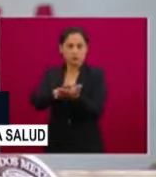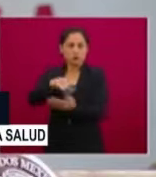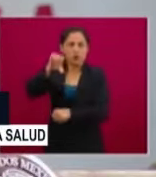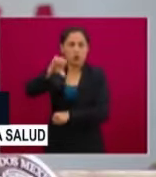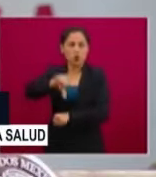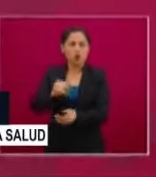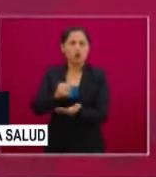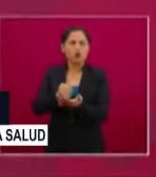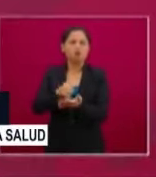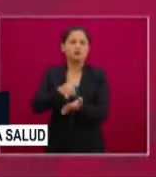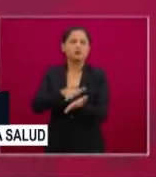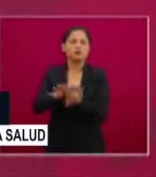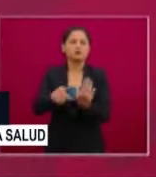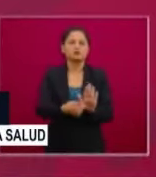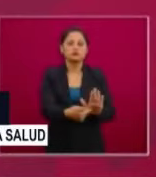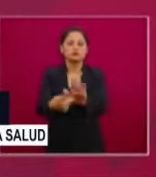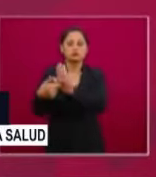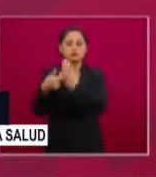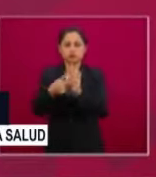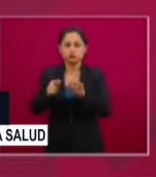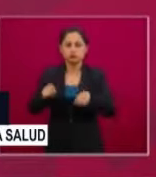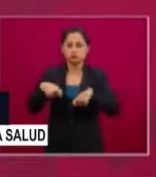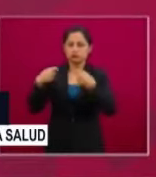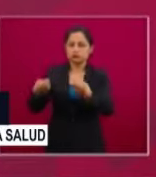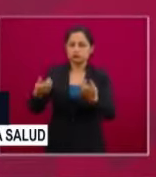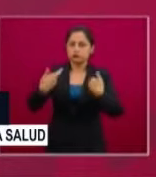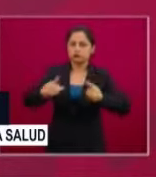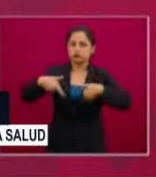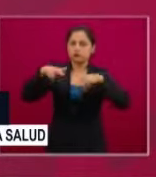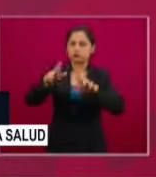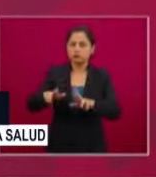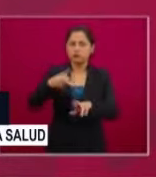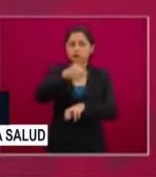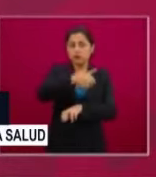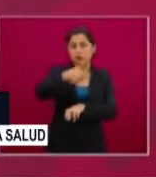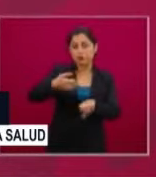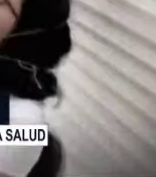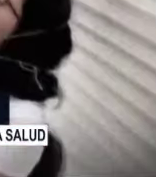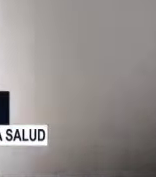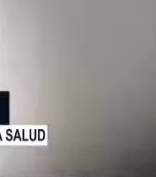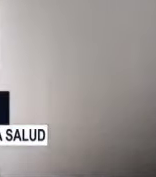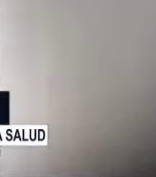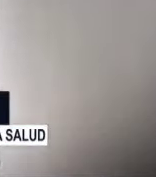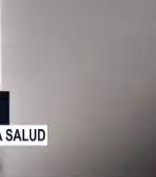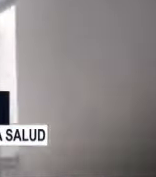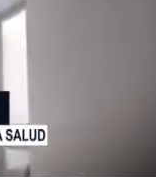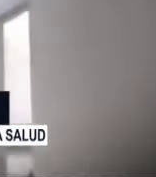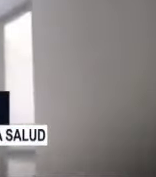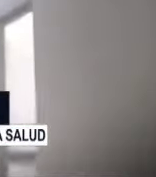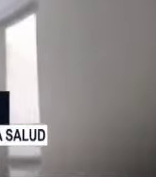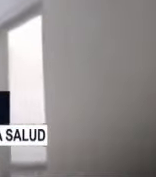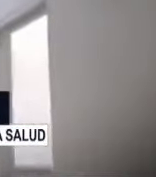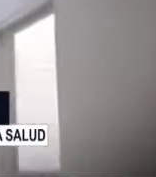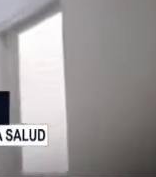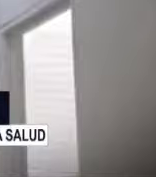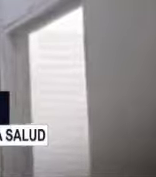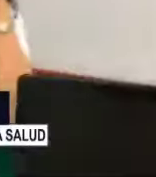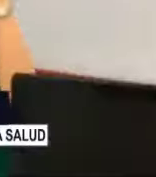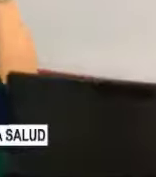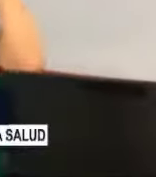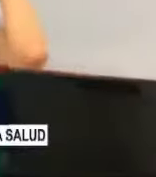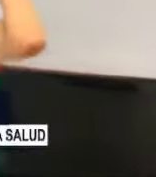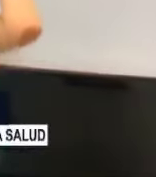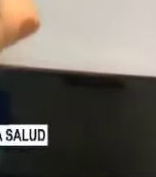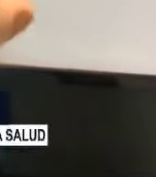director del iner del instituto nacional de las enfermedades respiratorias y él habría dado una respuesta